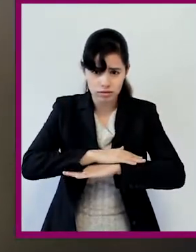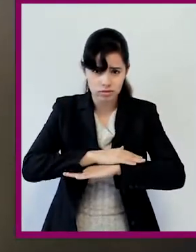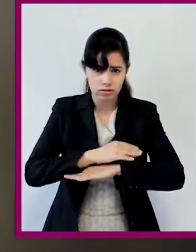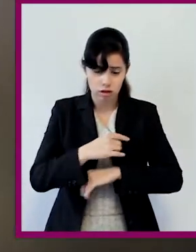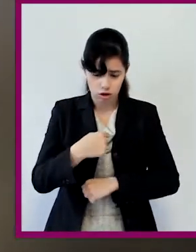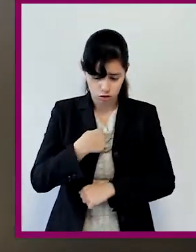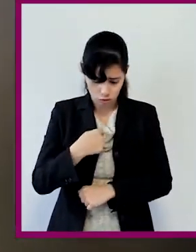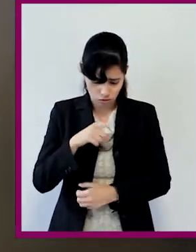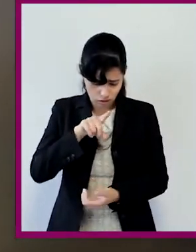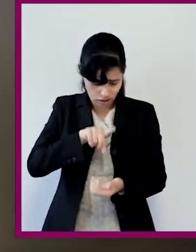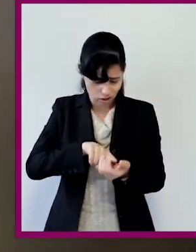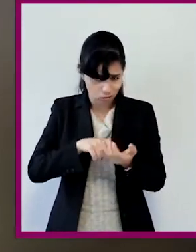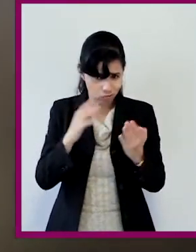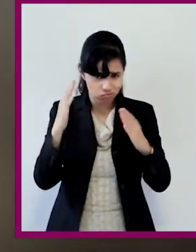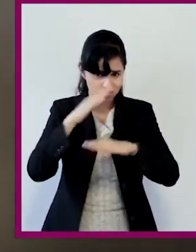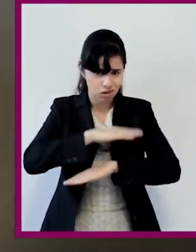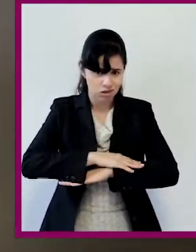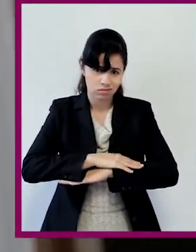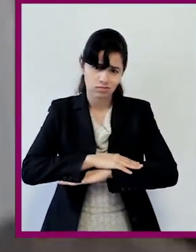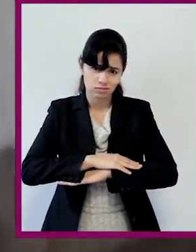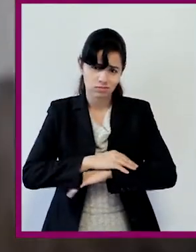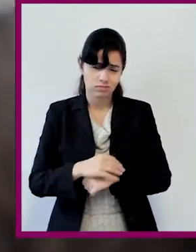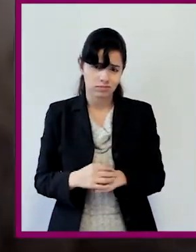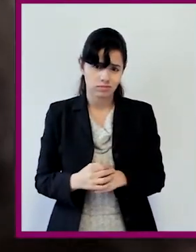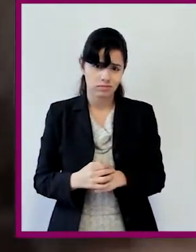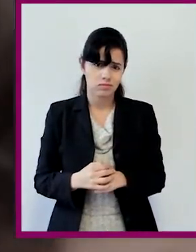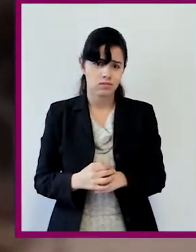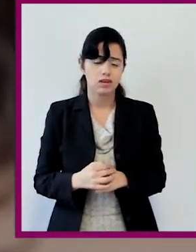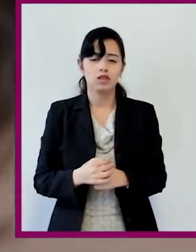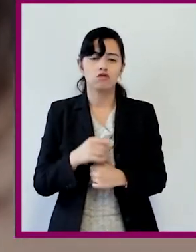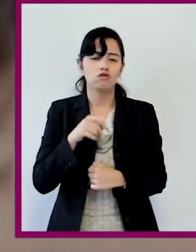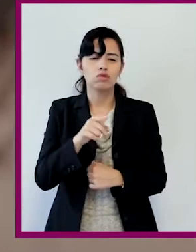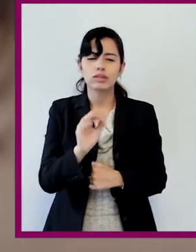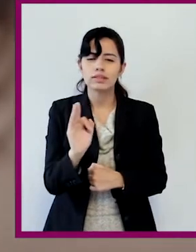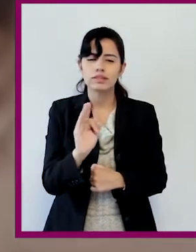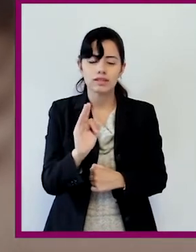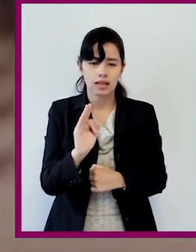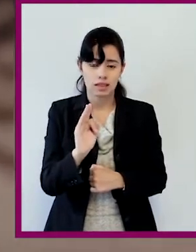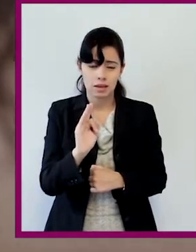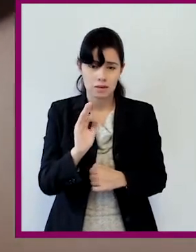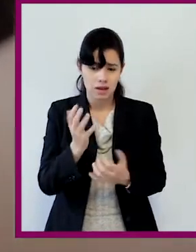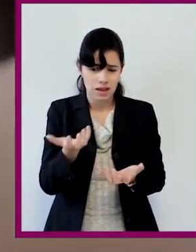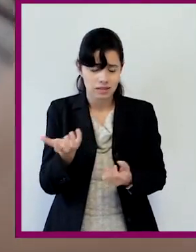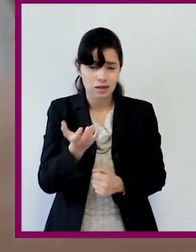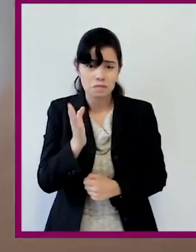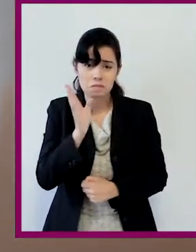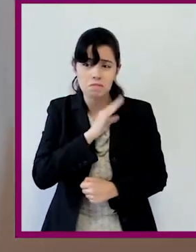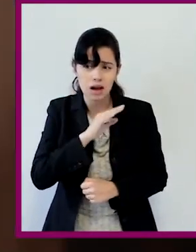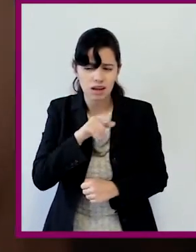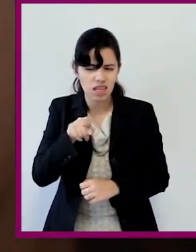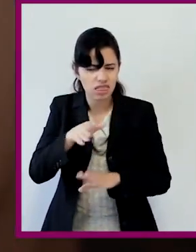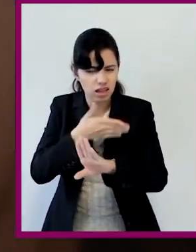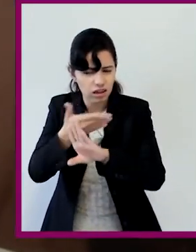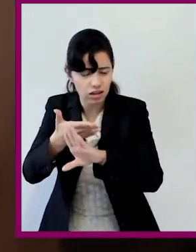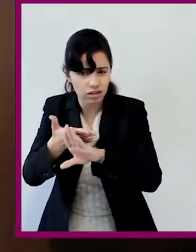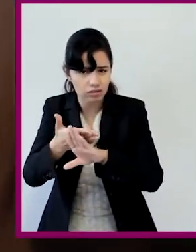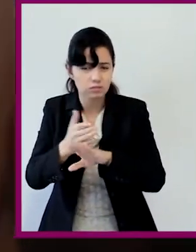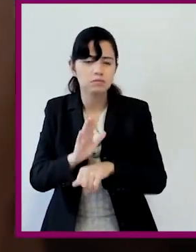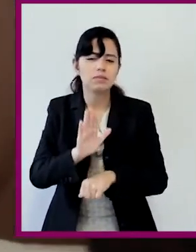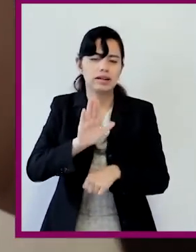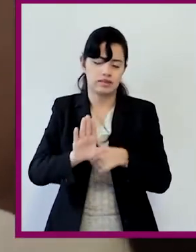en comunión contigo. Y como que todo lo que estás haciendo mal hacia afuera, a final de cuentas te lo estás haciendo a ti.